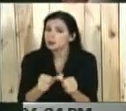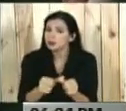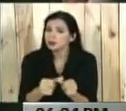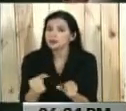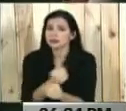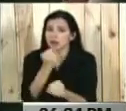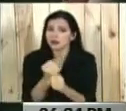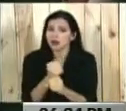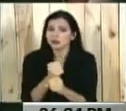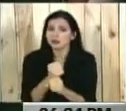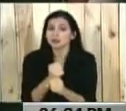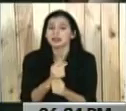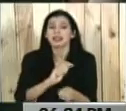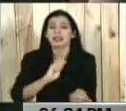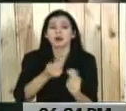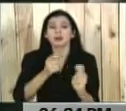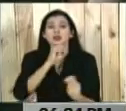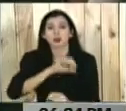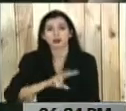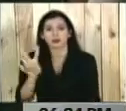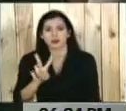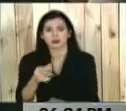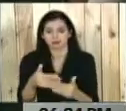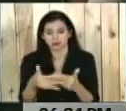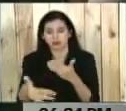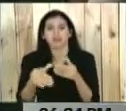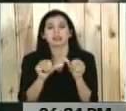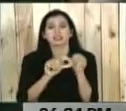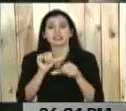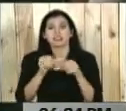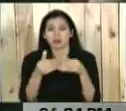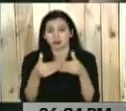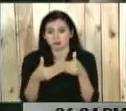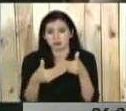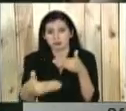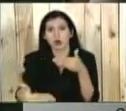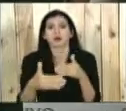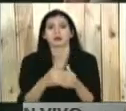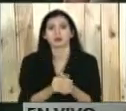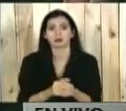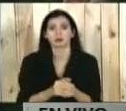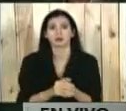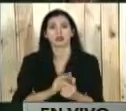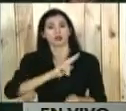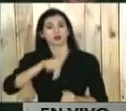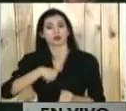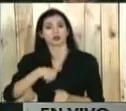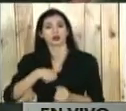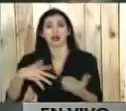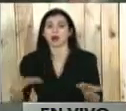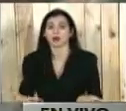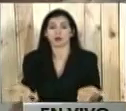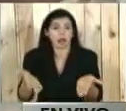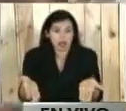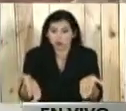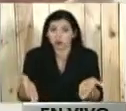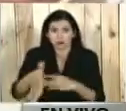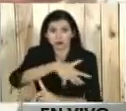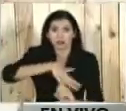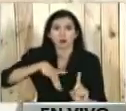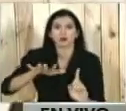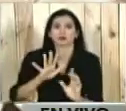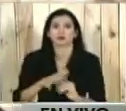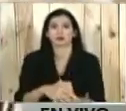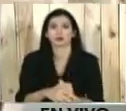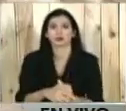seguirá escribiendo la historia de este siglo, de los próximos años. Todos nosotros somos una circunstancia. El que